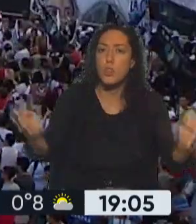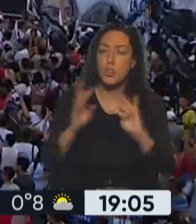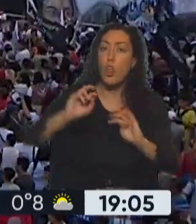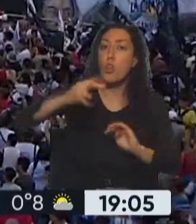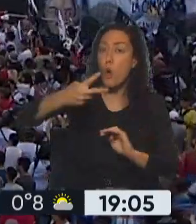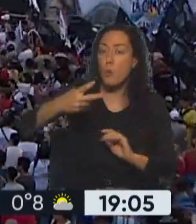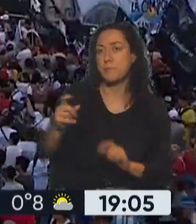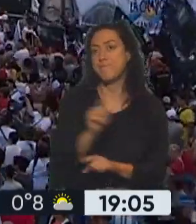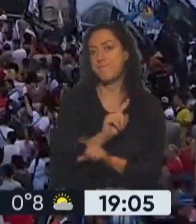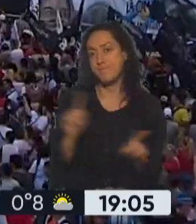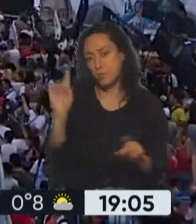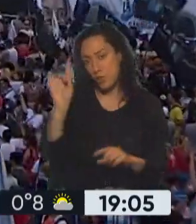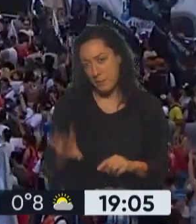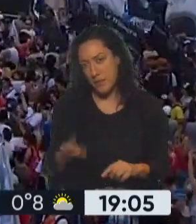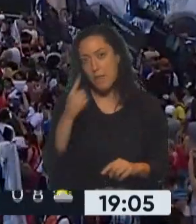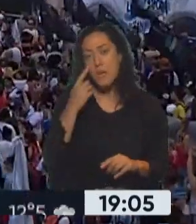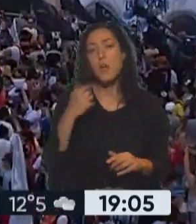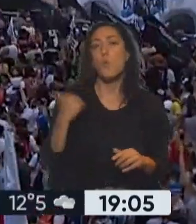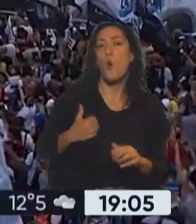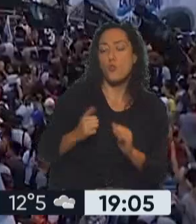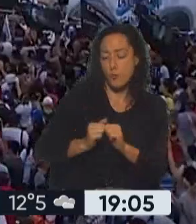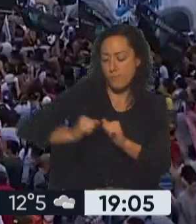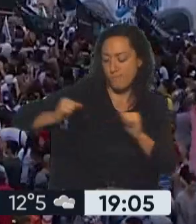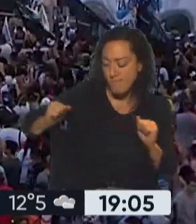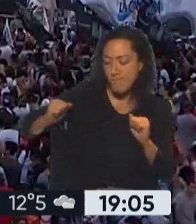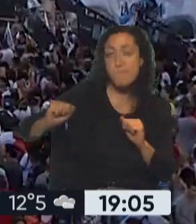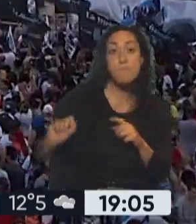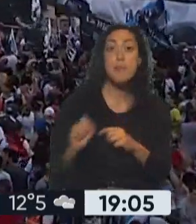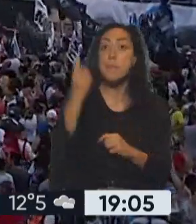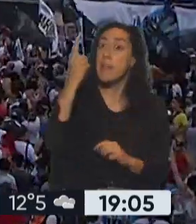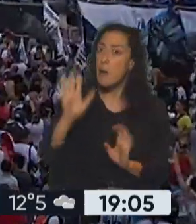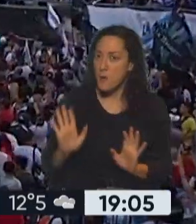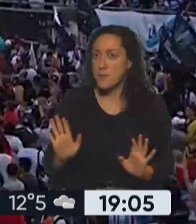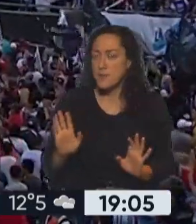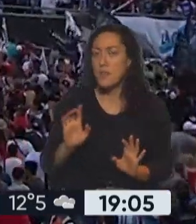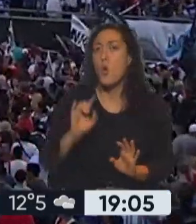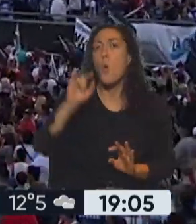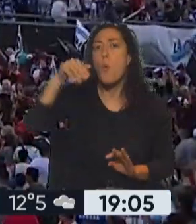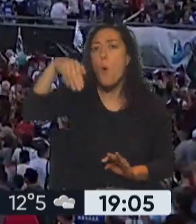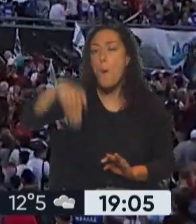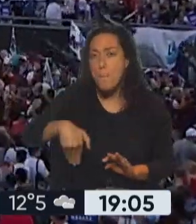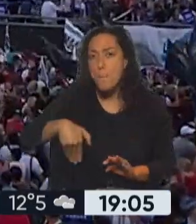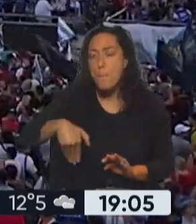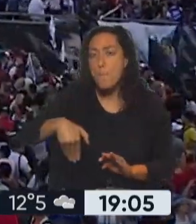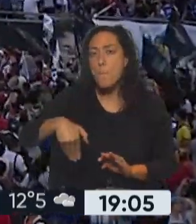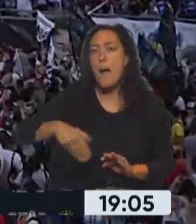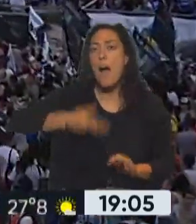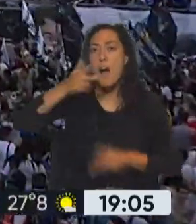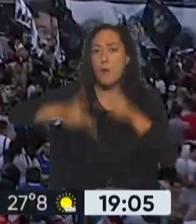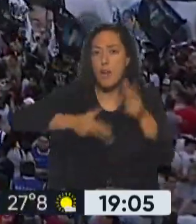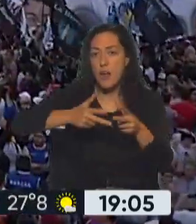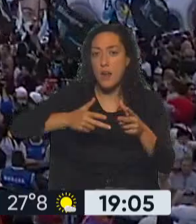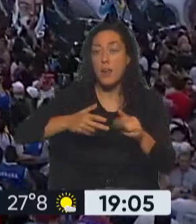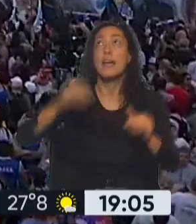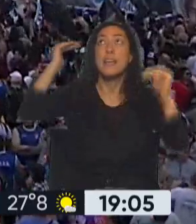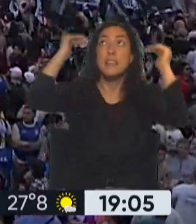¿Quién está? Abra el bolso. Atención, es la primera vez, fue en la UOM. Sí. Pero a cielo abierto es la primera vez